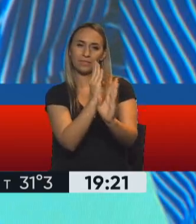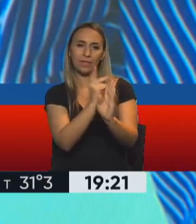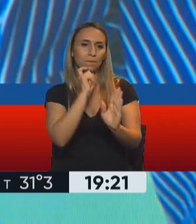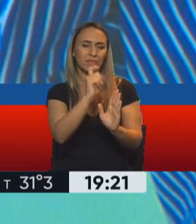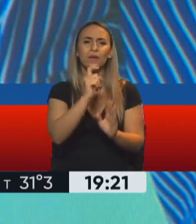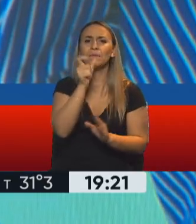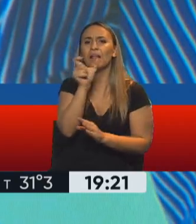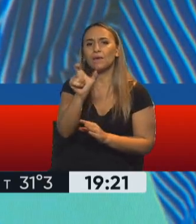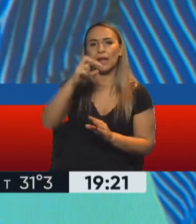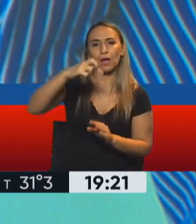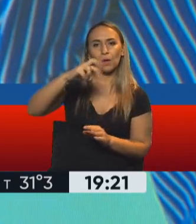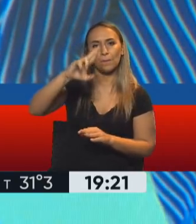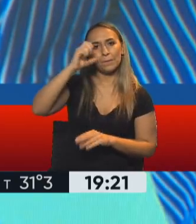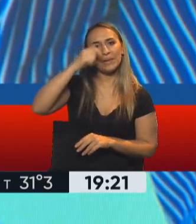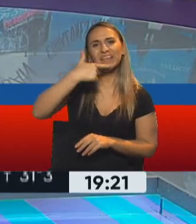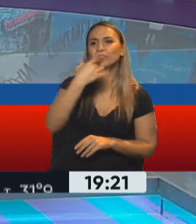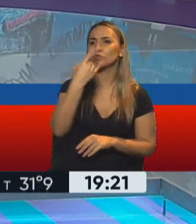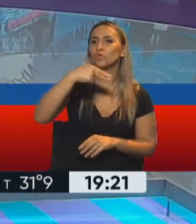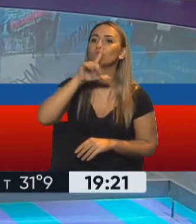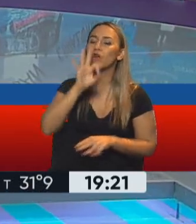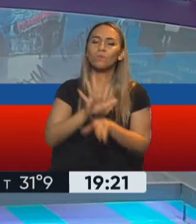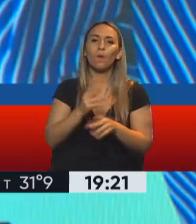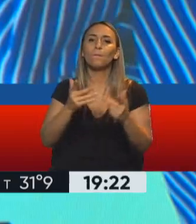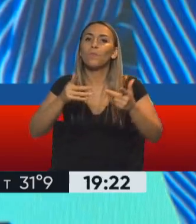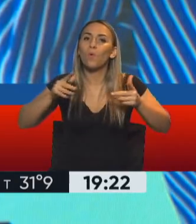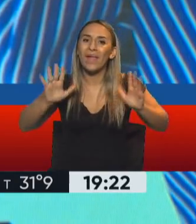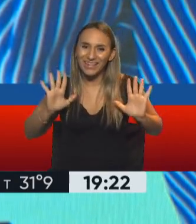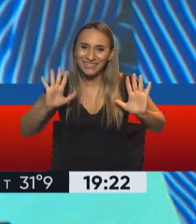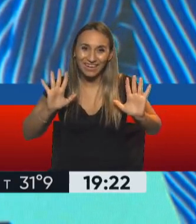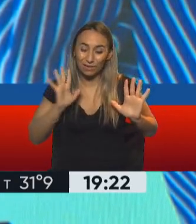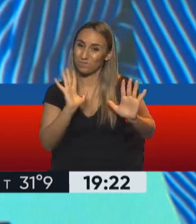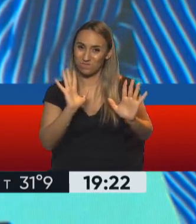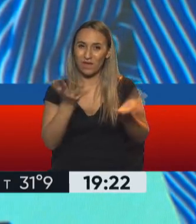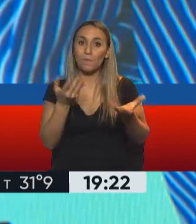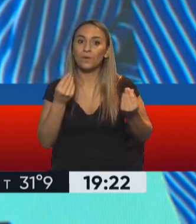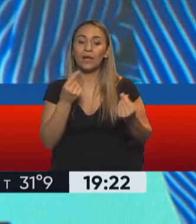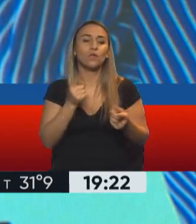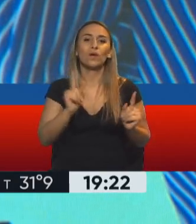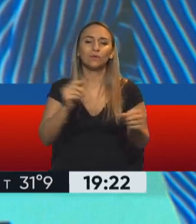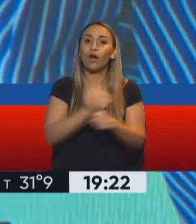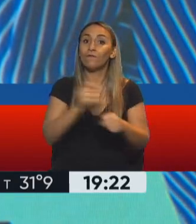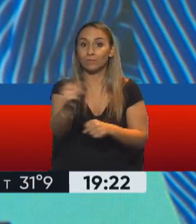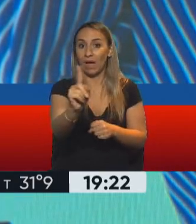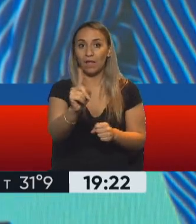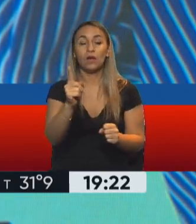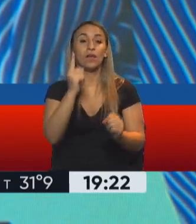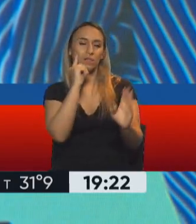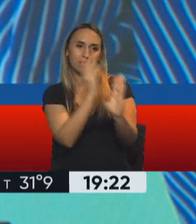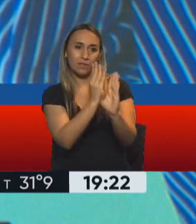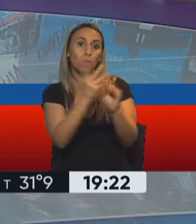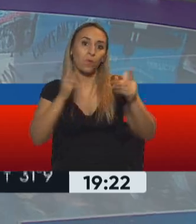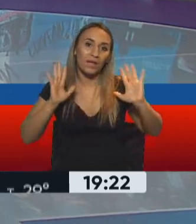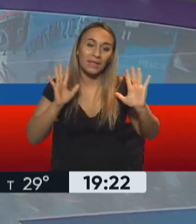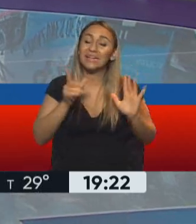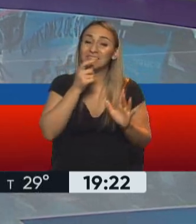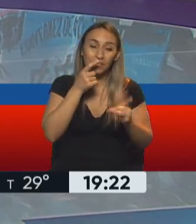presunto debe estar hasta que se demuestre la culpabilidad. Ya cuando se habla de sorpresiva citación e indagatoria, ya hay un calificativo. Sí, claro. ¿Verdad? Ya